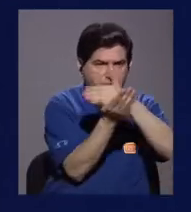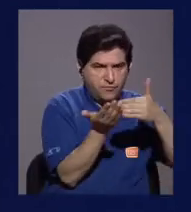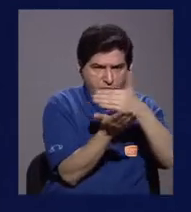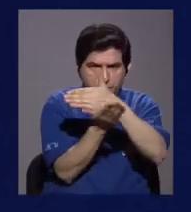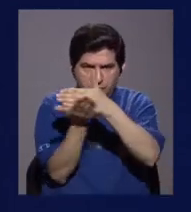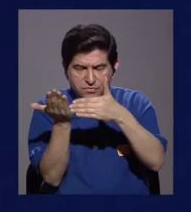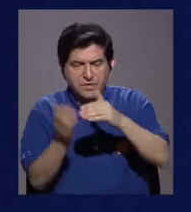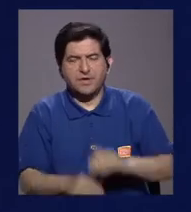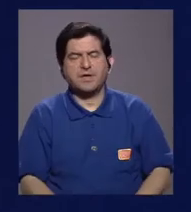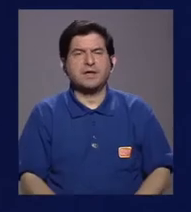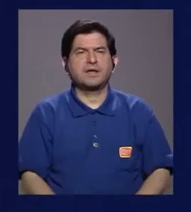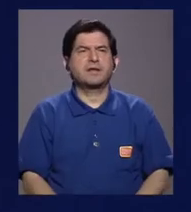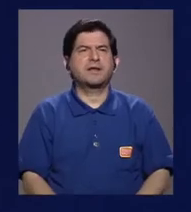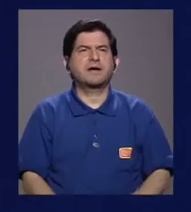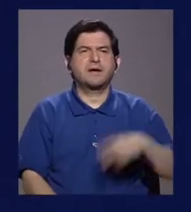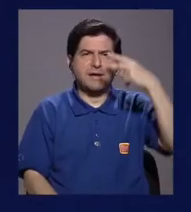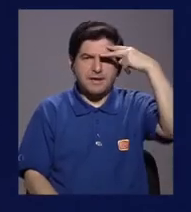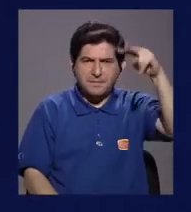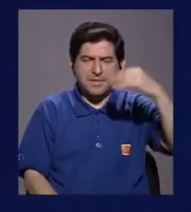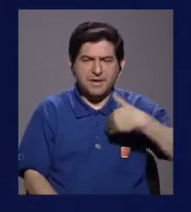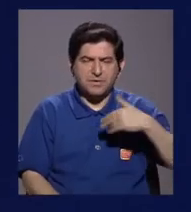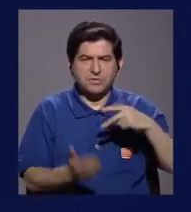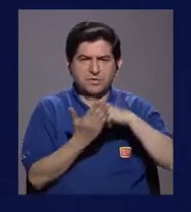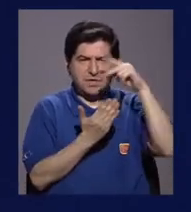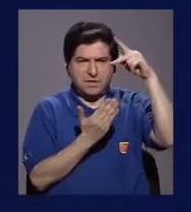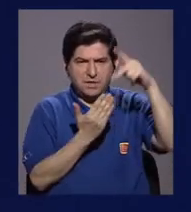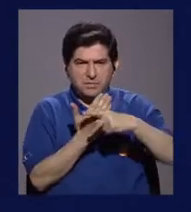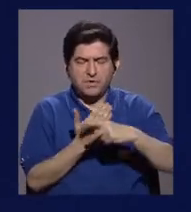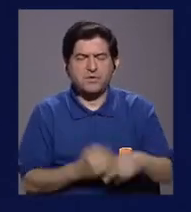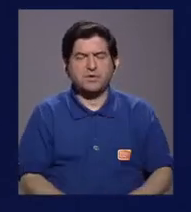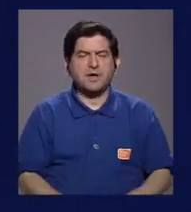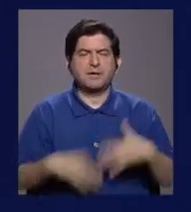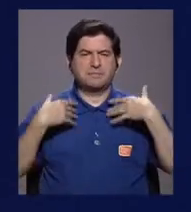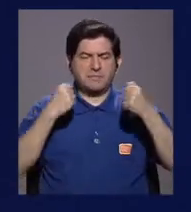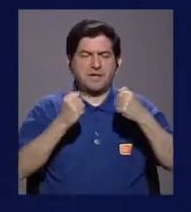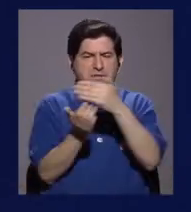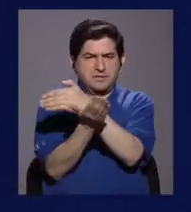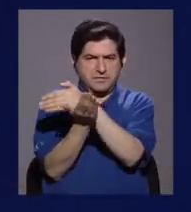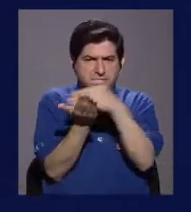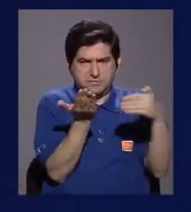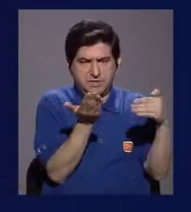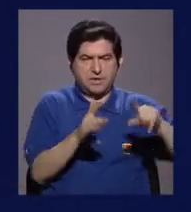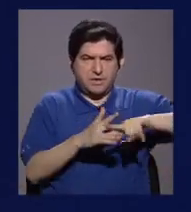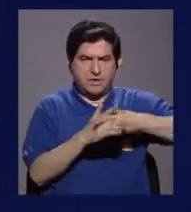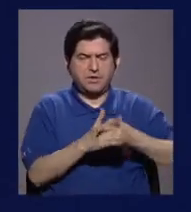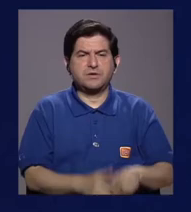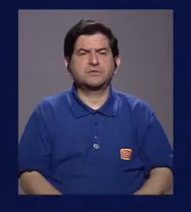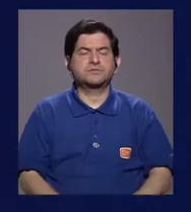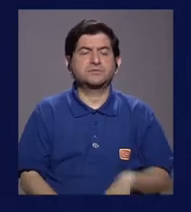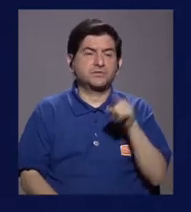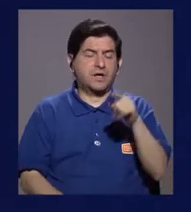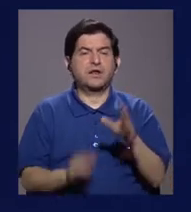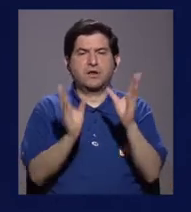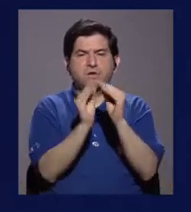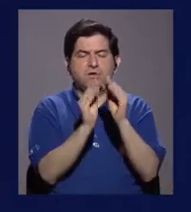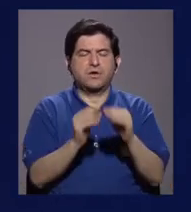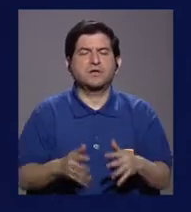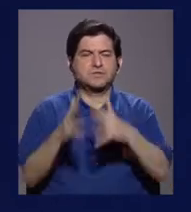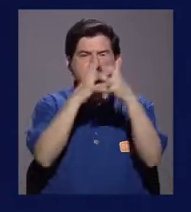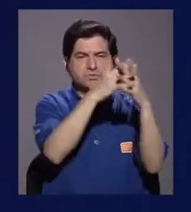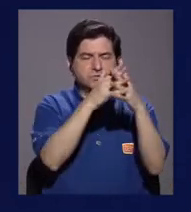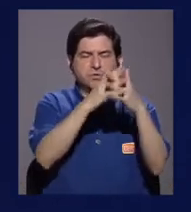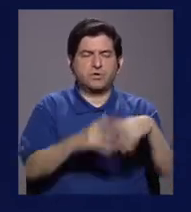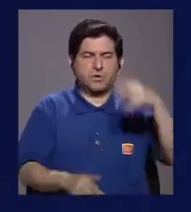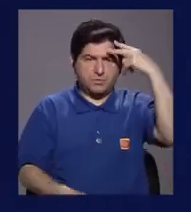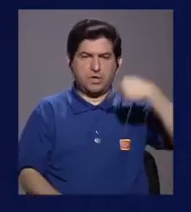estudian los problemas de la frontera entre méxico y eeuu en conjunto entonces es muy importante que se haga todo esto y la mejor manera de